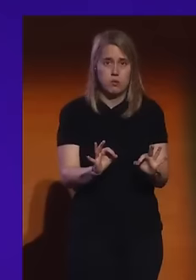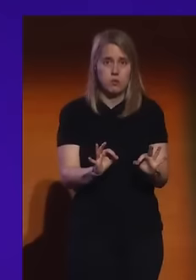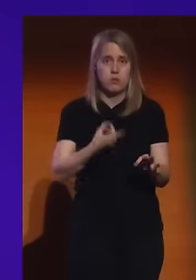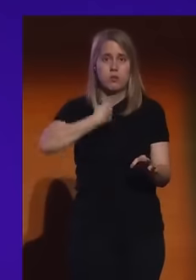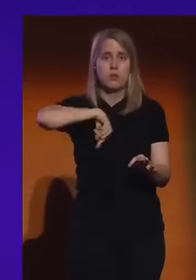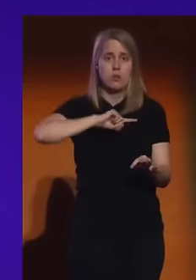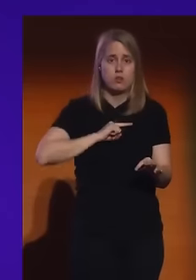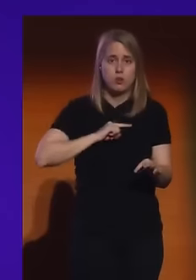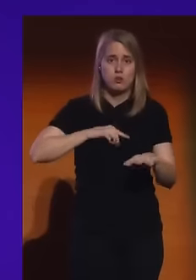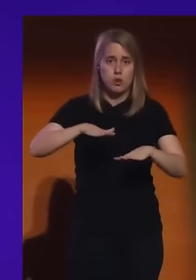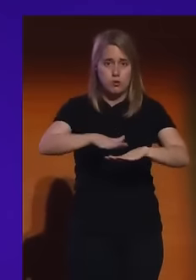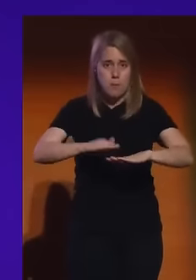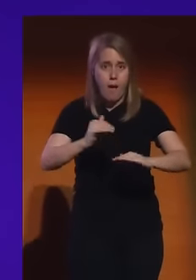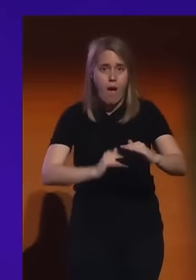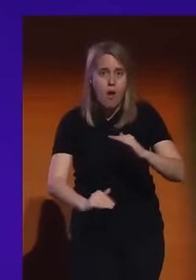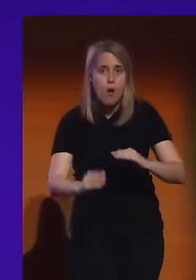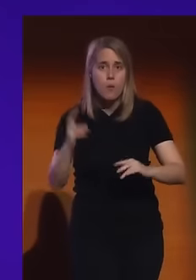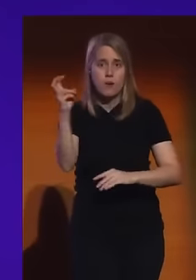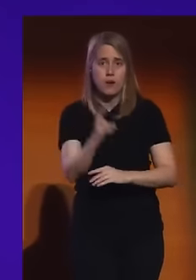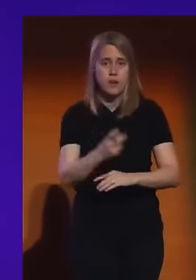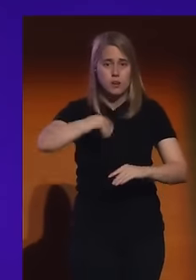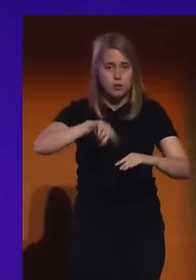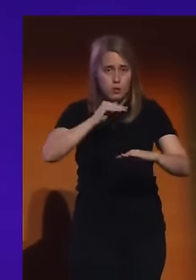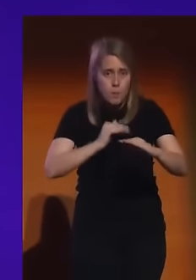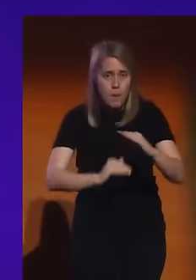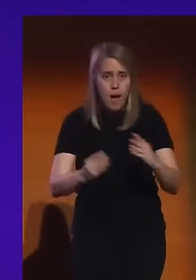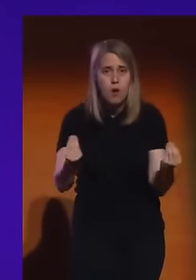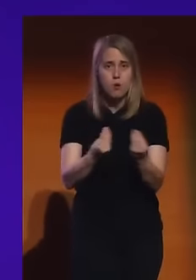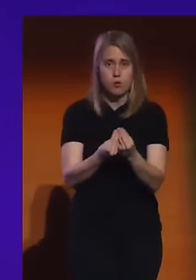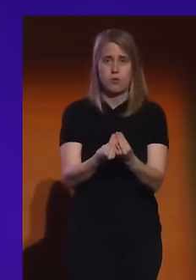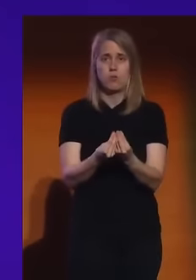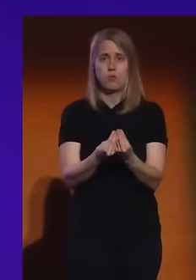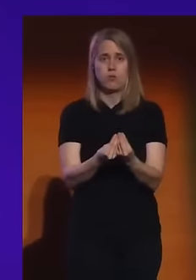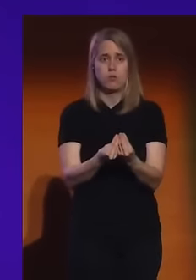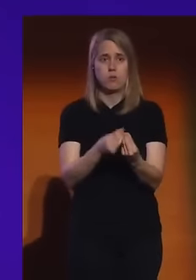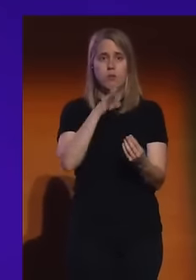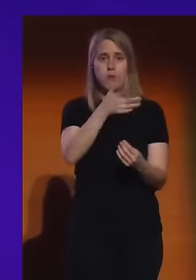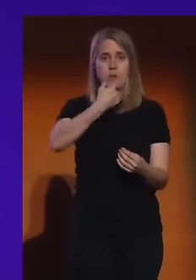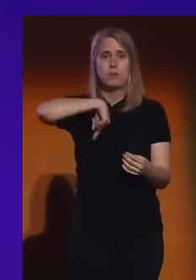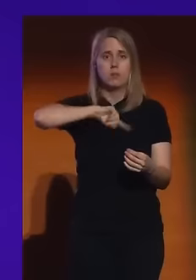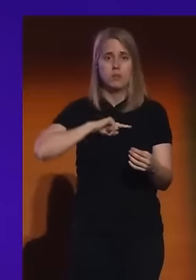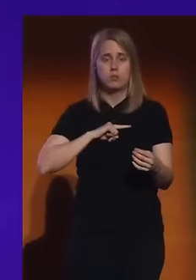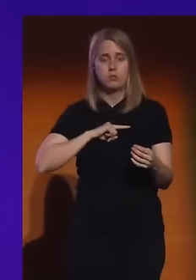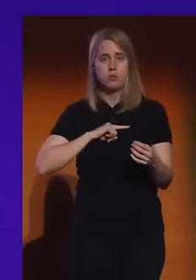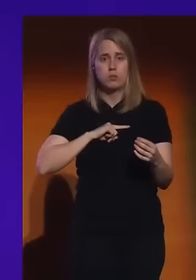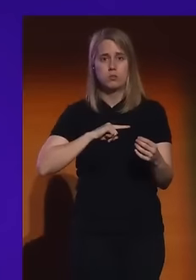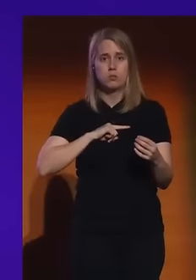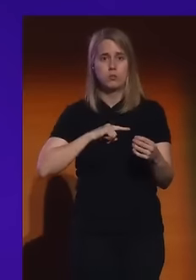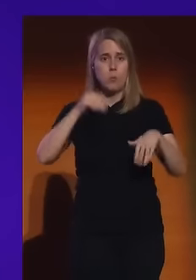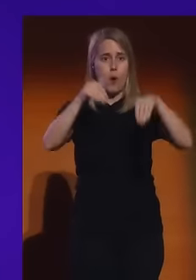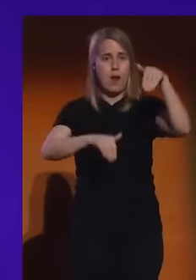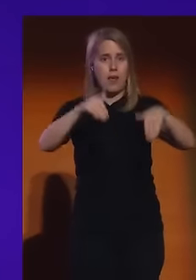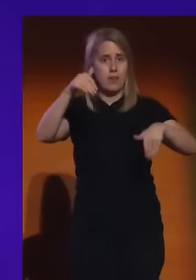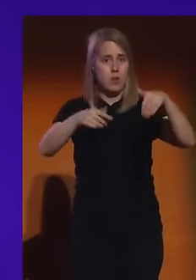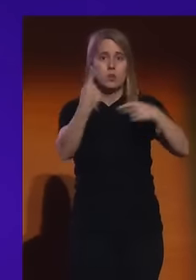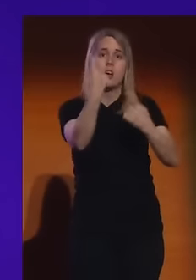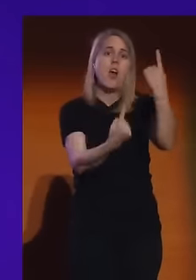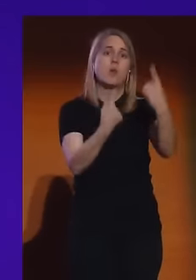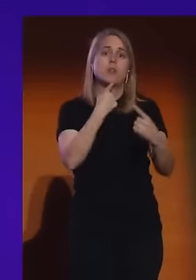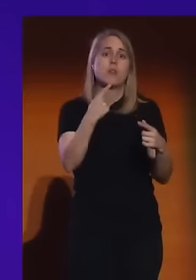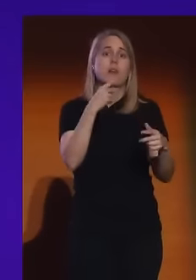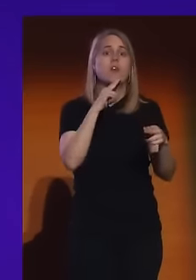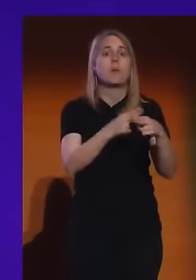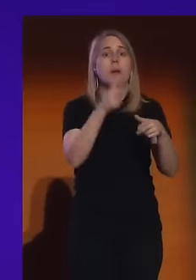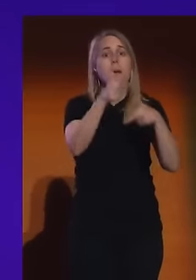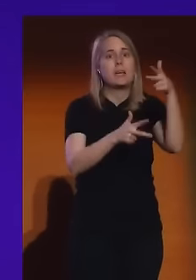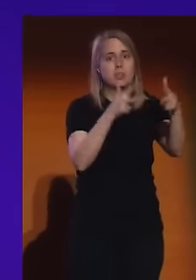nosotros venimos de abajo y estamos con los de Abajo por eso vamos a salir en unas elecciones que algunos denominas